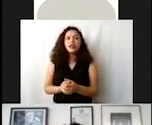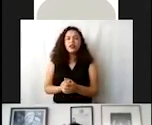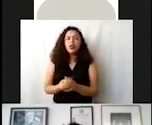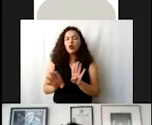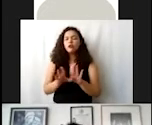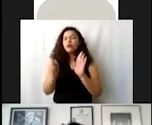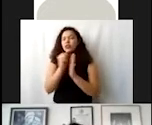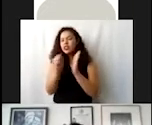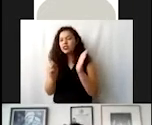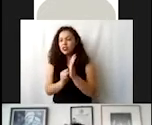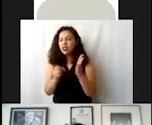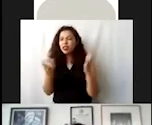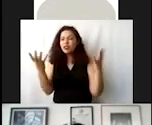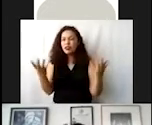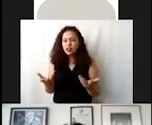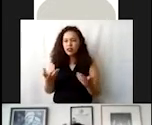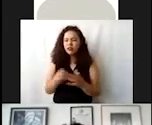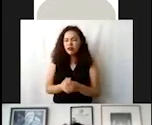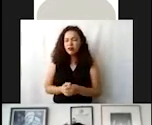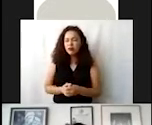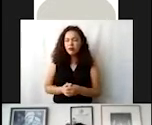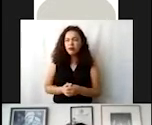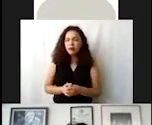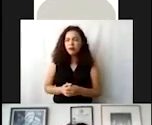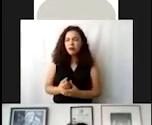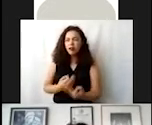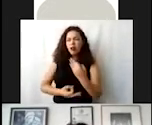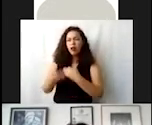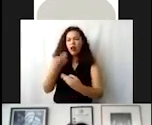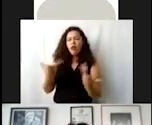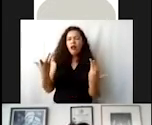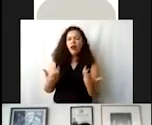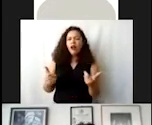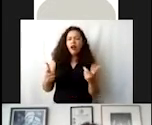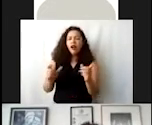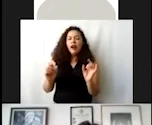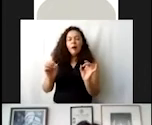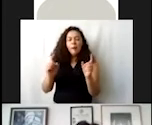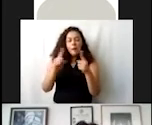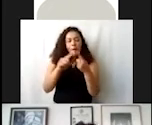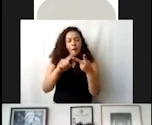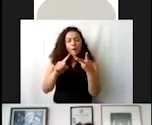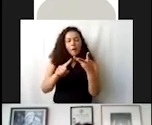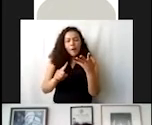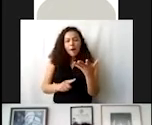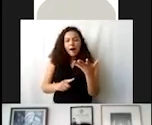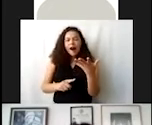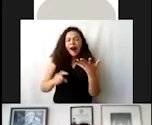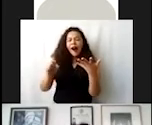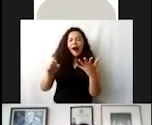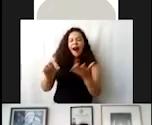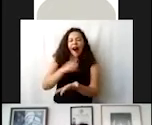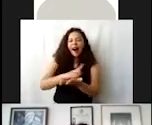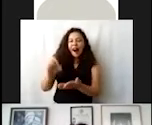sistémica, de manera, todas las implicaciones que tiene un domicilio fiscal con la contabilidad, con el transporte